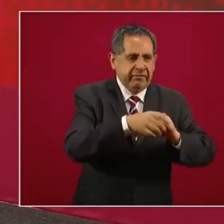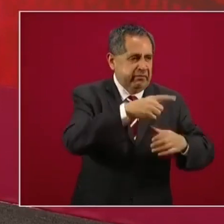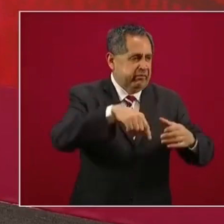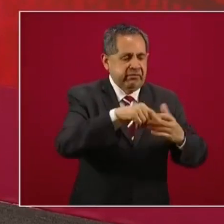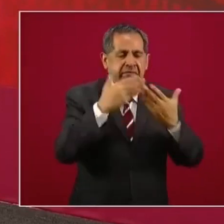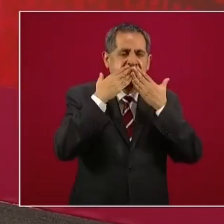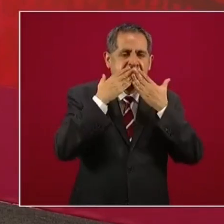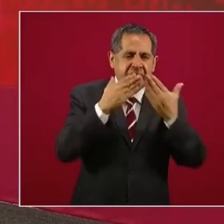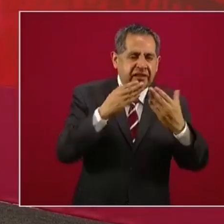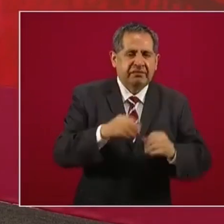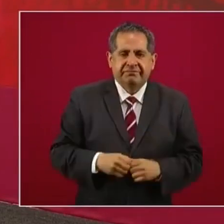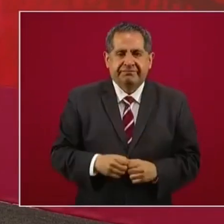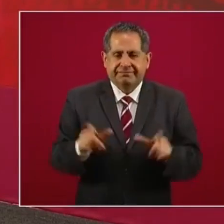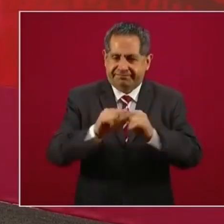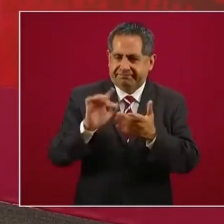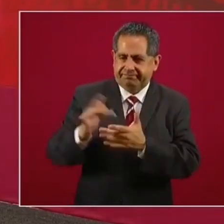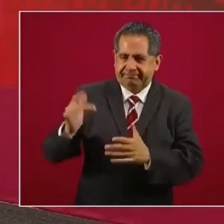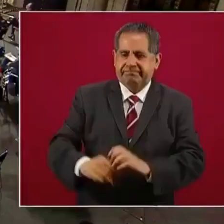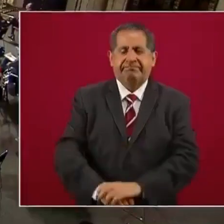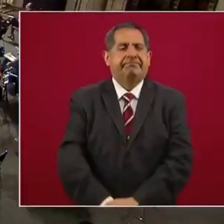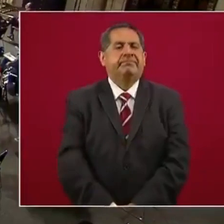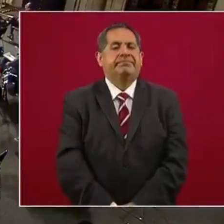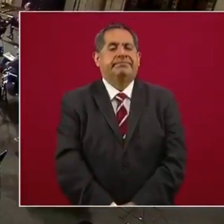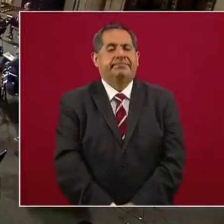logro. Muchas gracias.